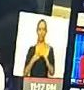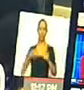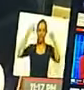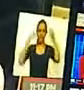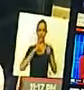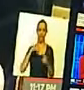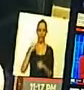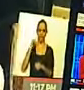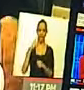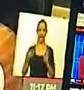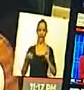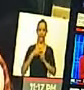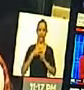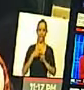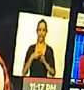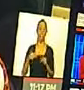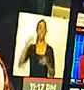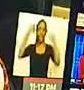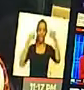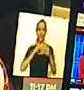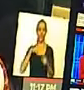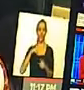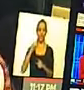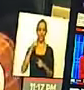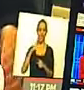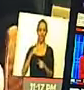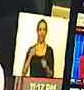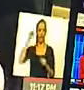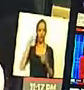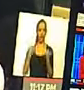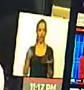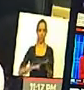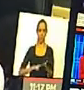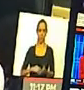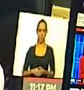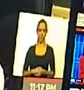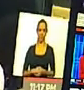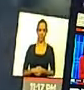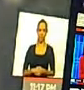es la etiqueta. Chávez el Nuestro en ZK. Vamos al video y ya regresamos.